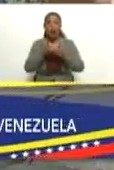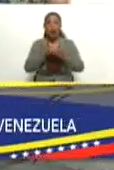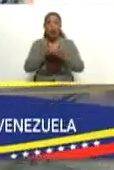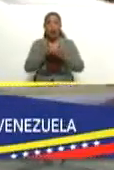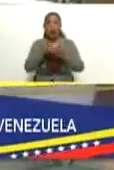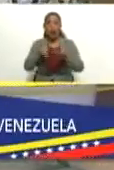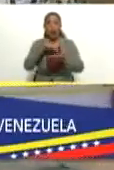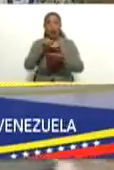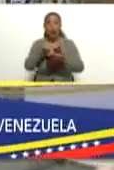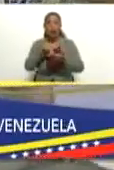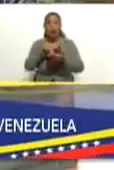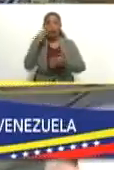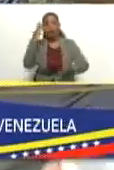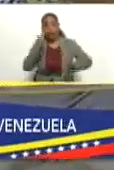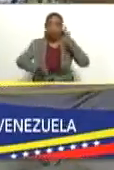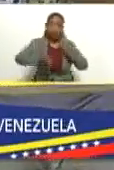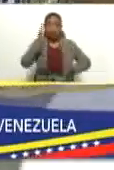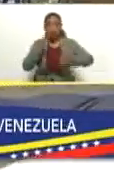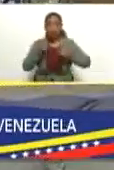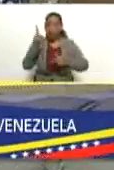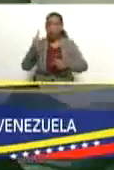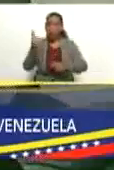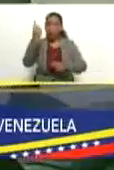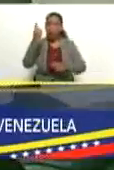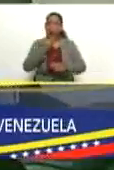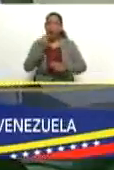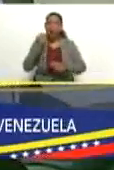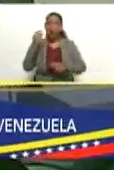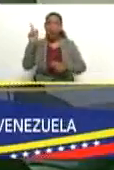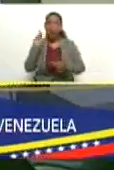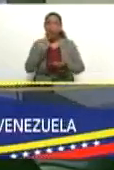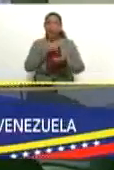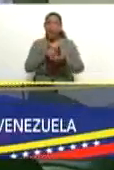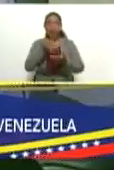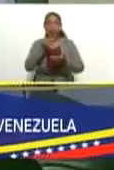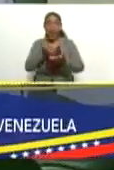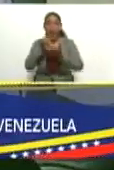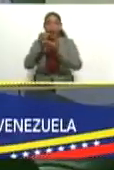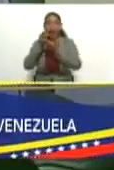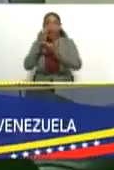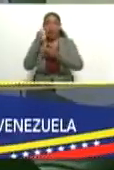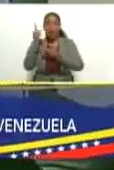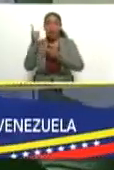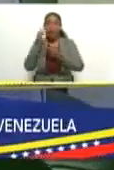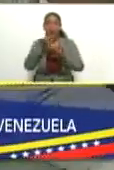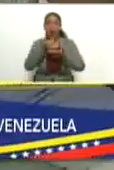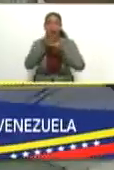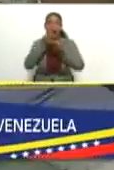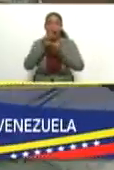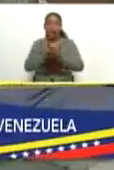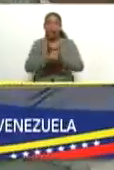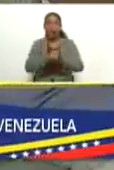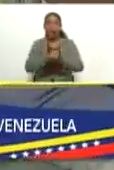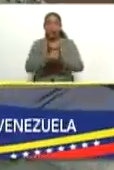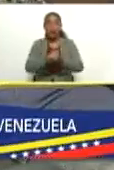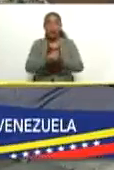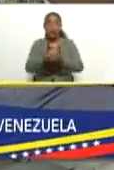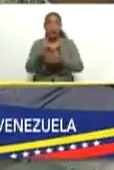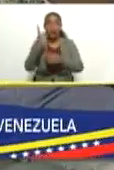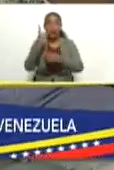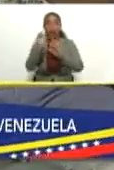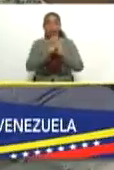Venezuela en atletismo. Dirías que en tu primera juventud, está llegando el café, mira. Bueno, en la está llegando el cafecito. En la primera etapa de mi juventud. ¿Sí?